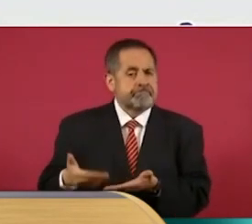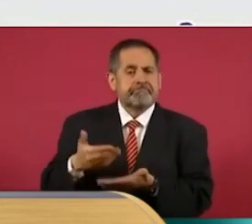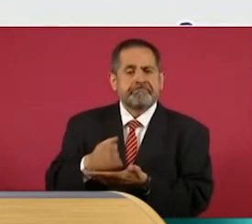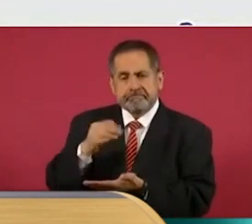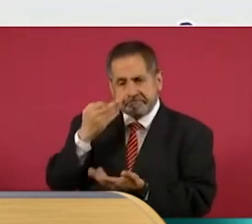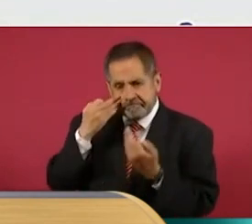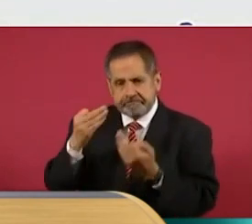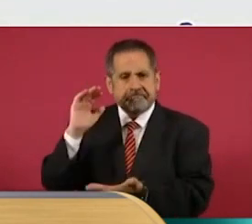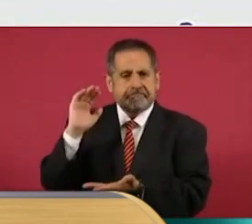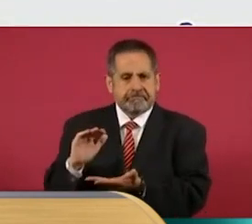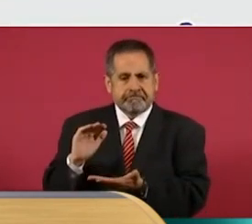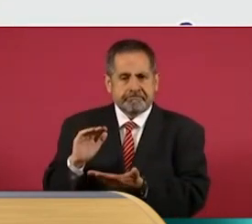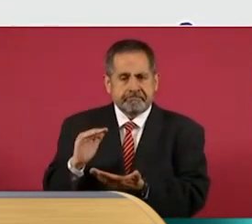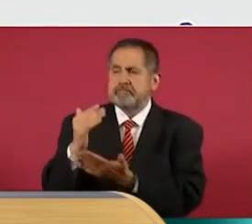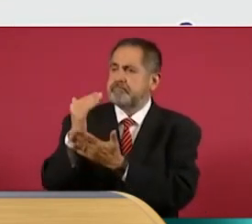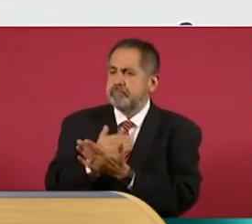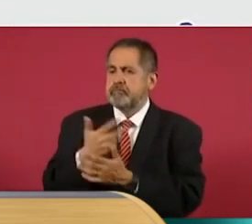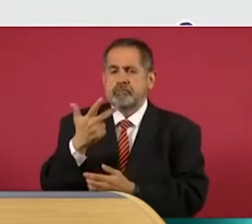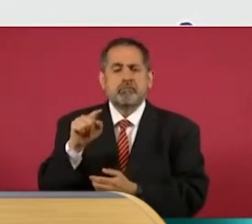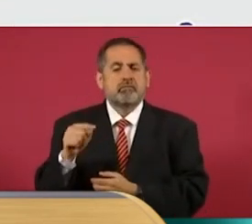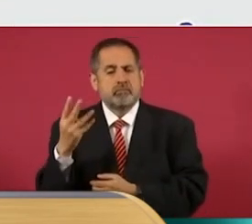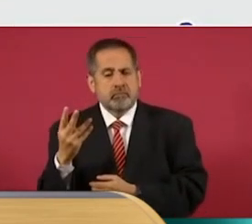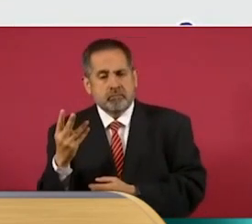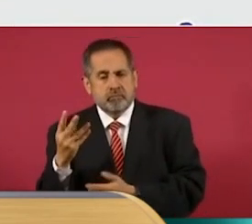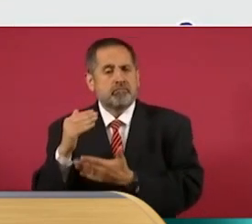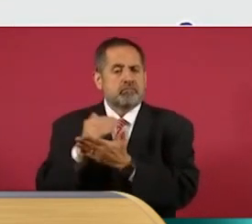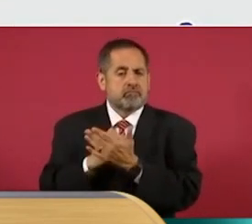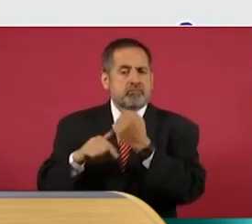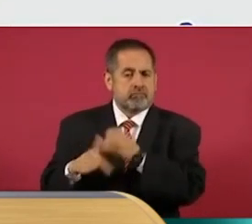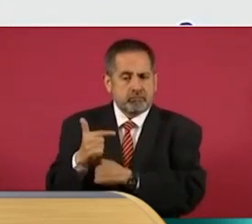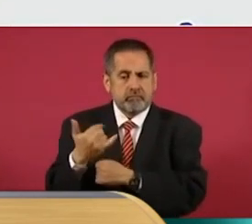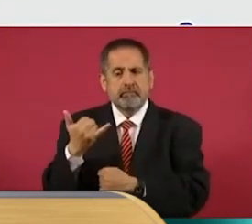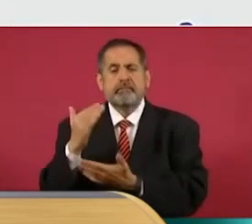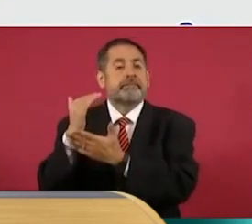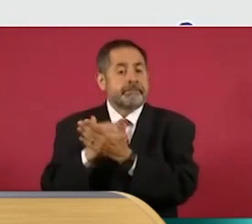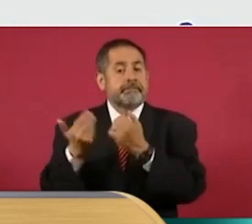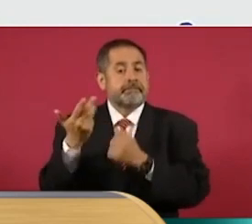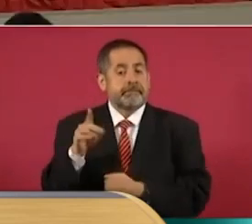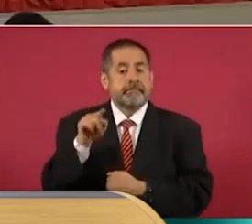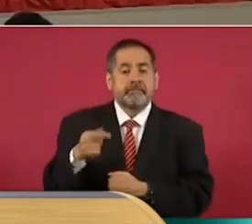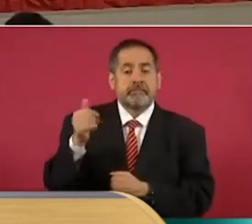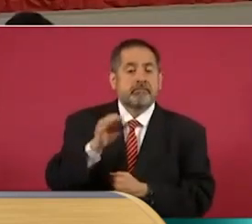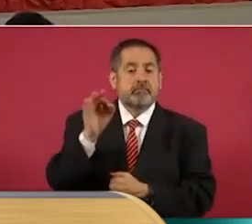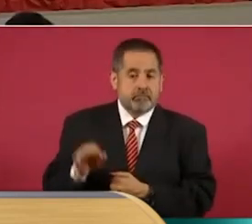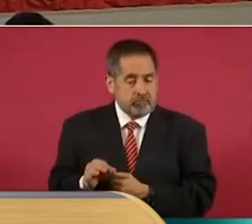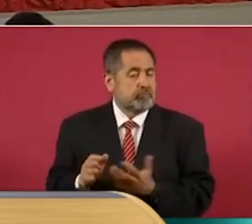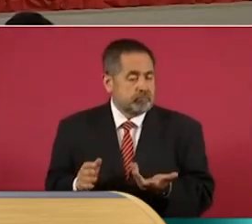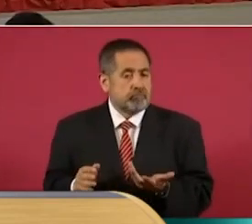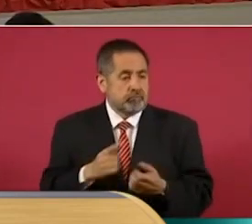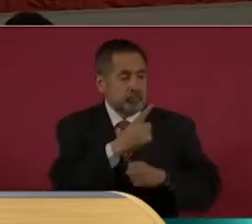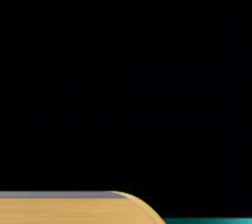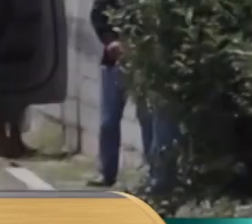disminución de menos 8.4, de menos 12 y menos 10.6% de los